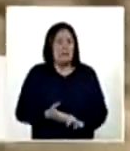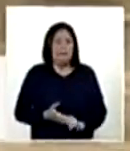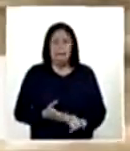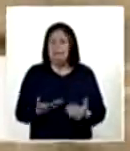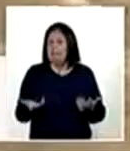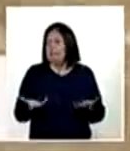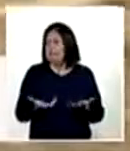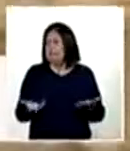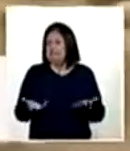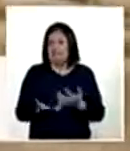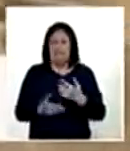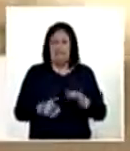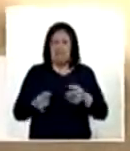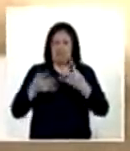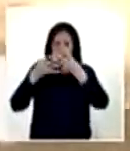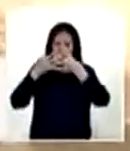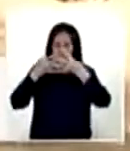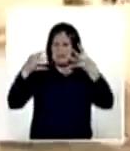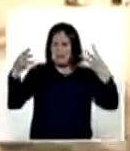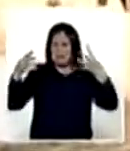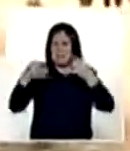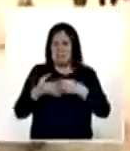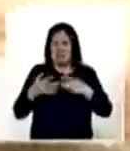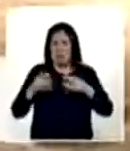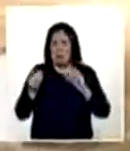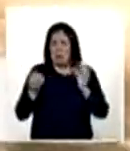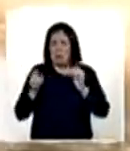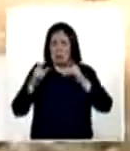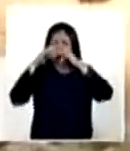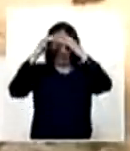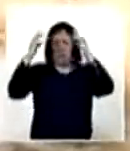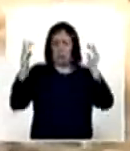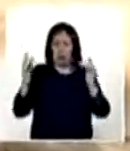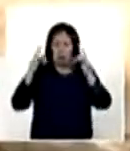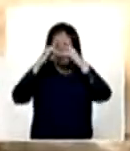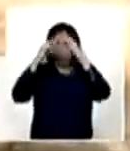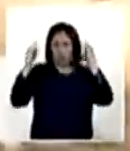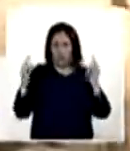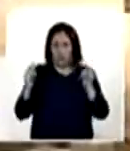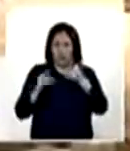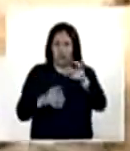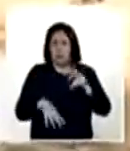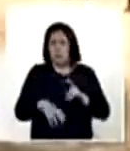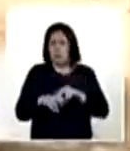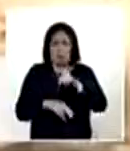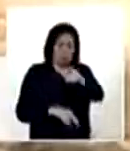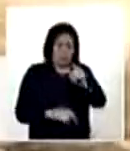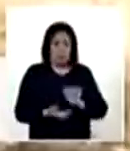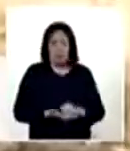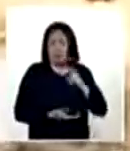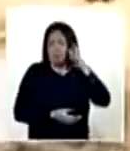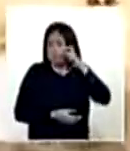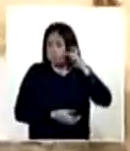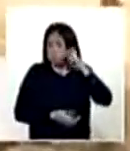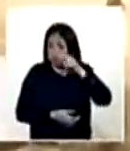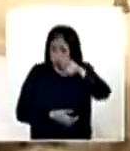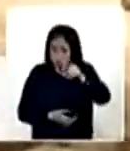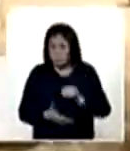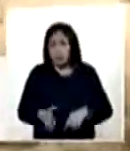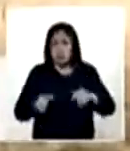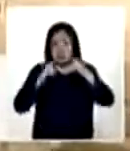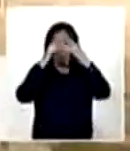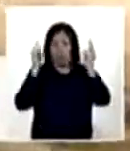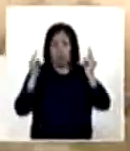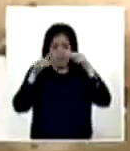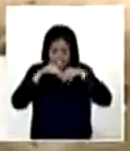está, digamos, enmallado, tiene un atol, un toldo. Un toldo. ¿Con sillas? Es una costumbre, por ejemplo, de Puno también, es un toldo, sí.